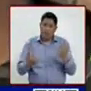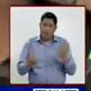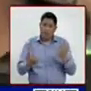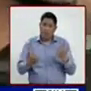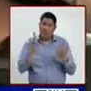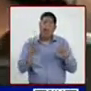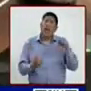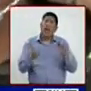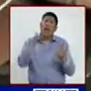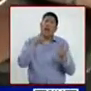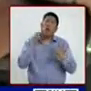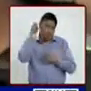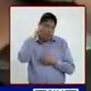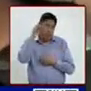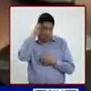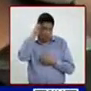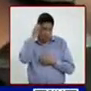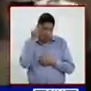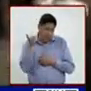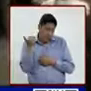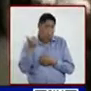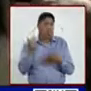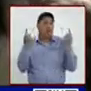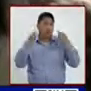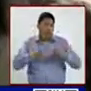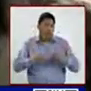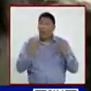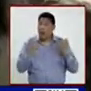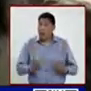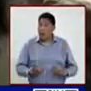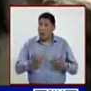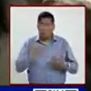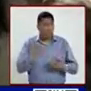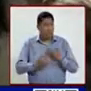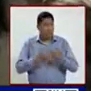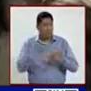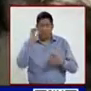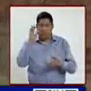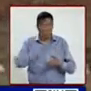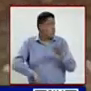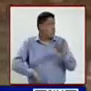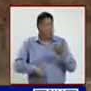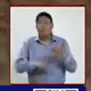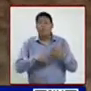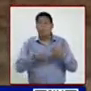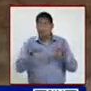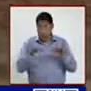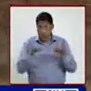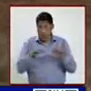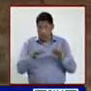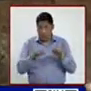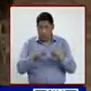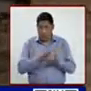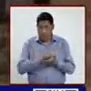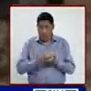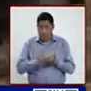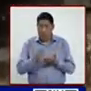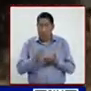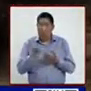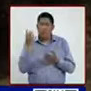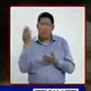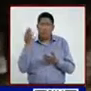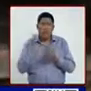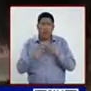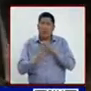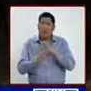sería en este caso el vehículo de los Zucas. Ahora la aduana ha procedido a hacer el decomiso, pero también el secuestro de este vehículo,